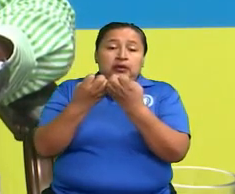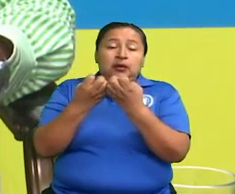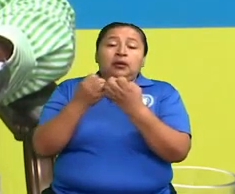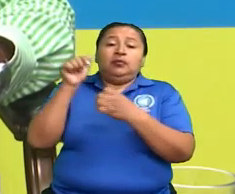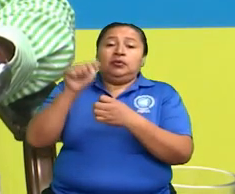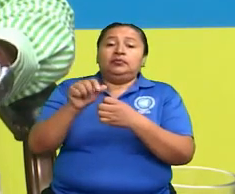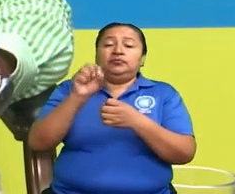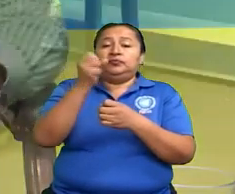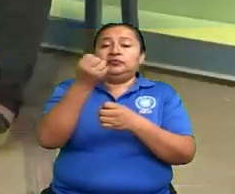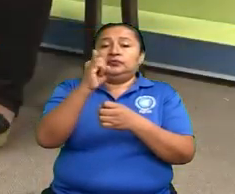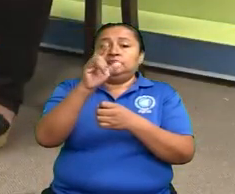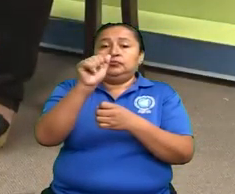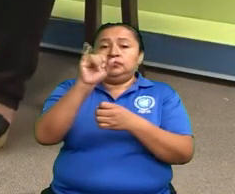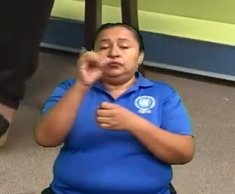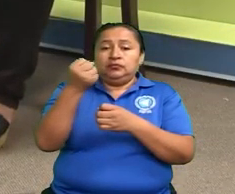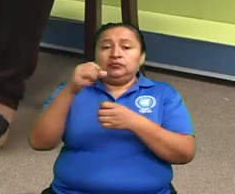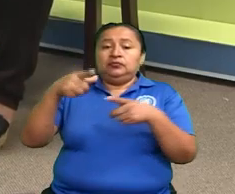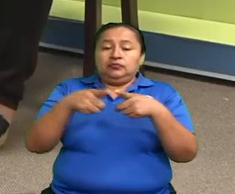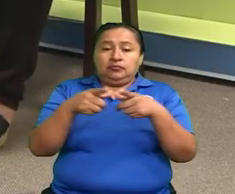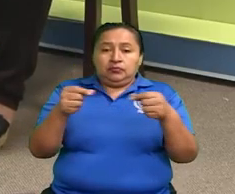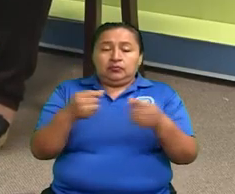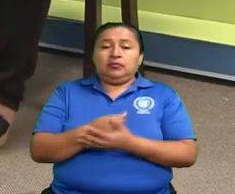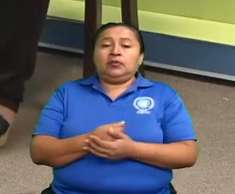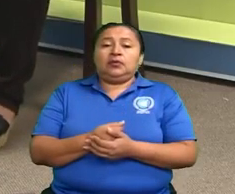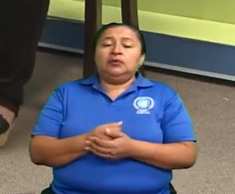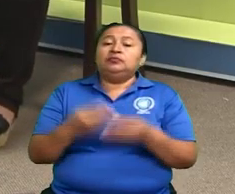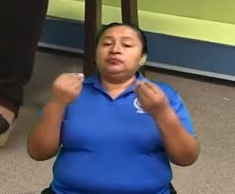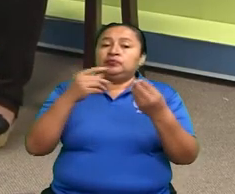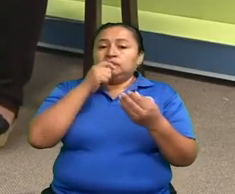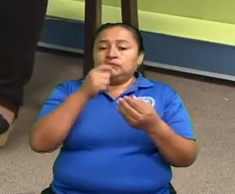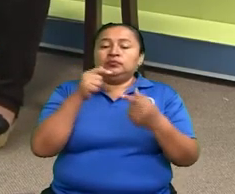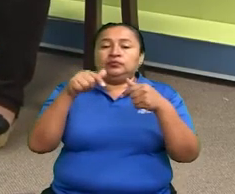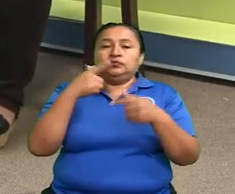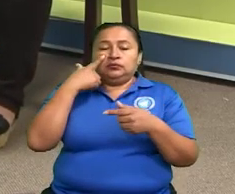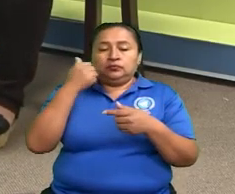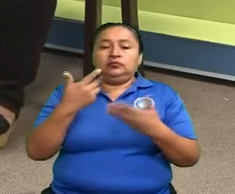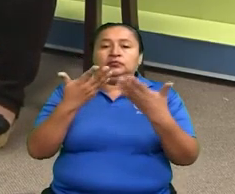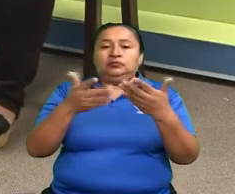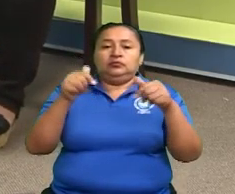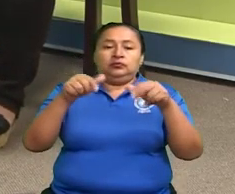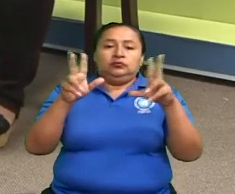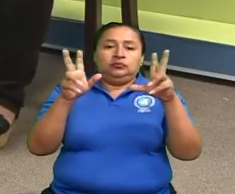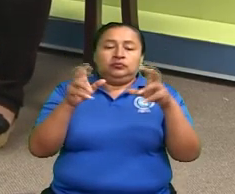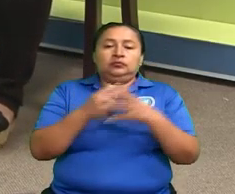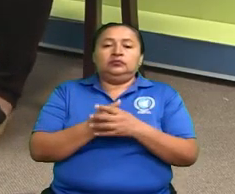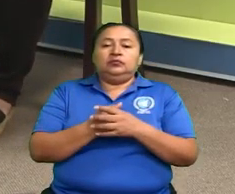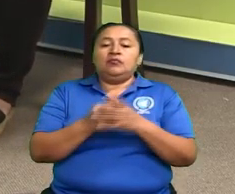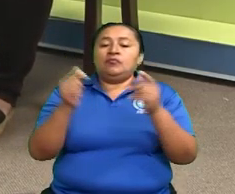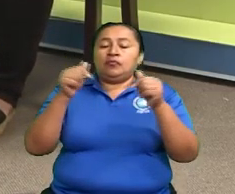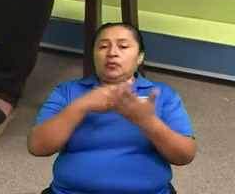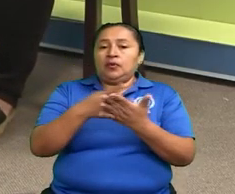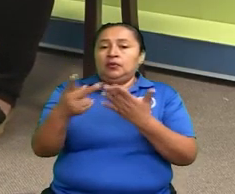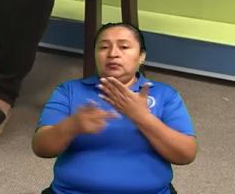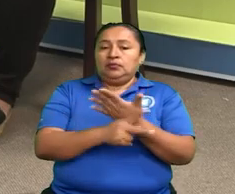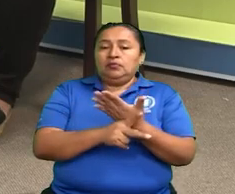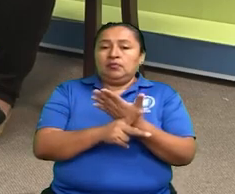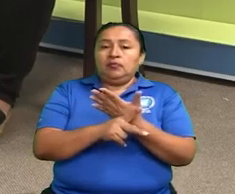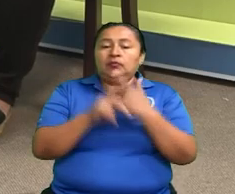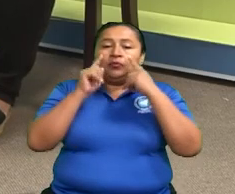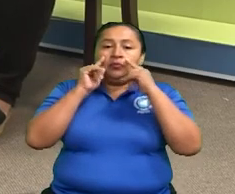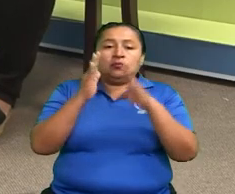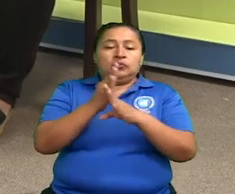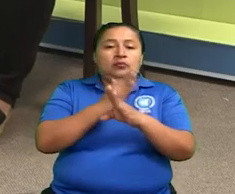SILAIS Managua. Bienvenida, doctora. Mucho gusto. Es un placer tenerle para conversar de este tema en este programa como es Prevenir de